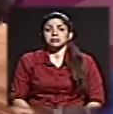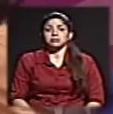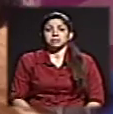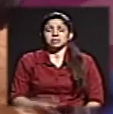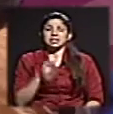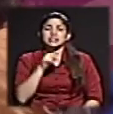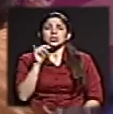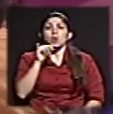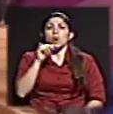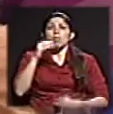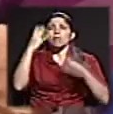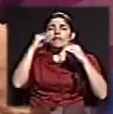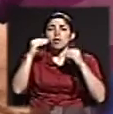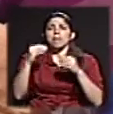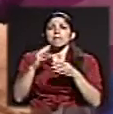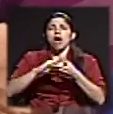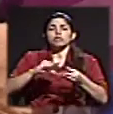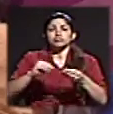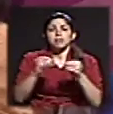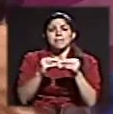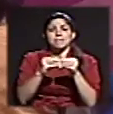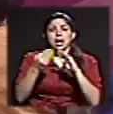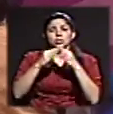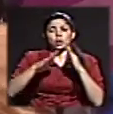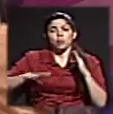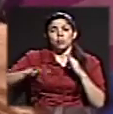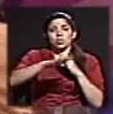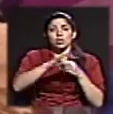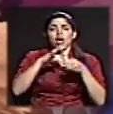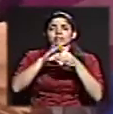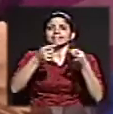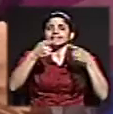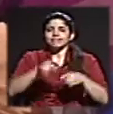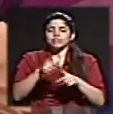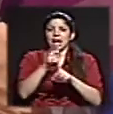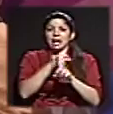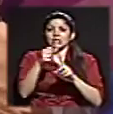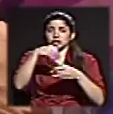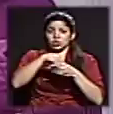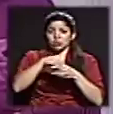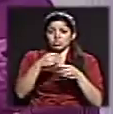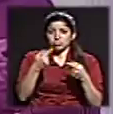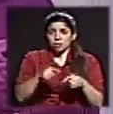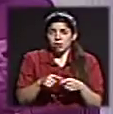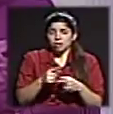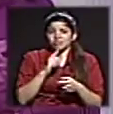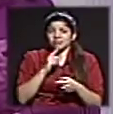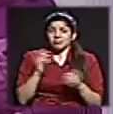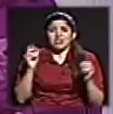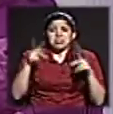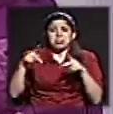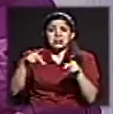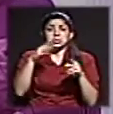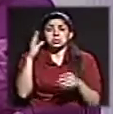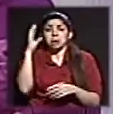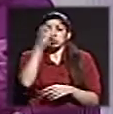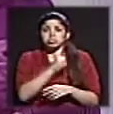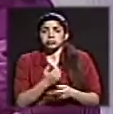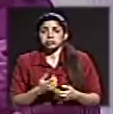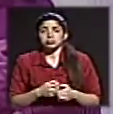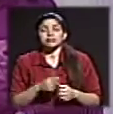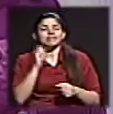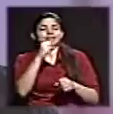Eso es como informar, comunicar más a la comunidad sobre las situaciones de agresión que ocurren, que realmente casi nadie se entera, ¿verdad? Sí,